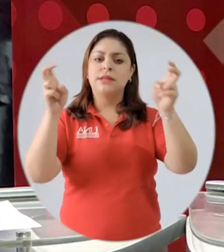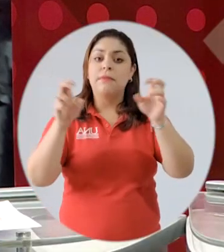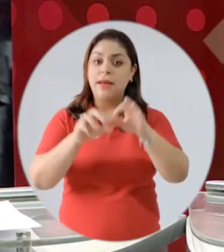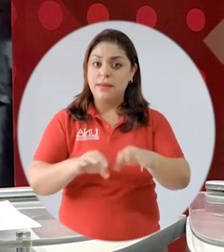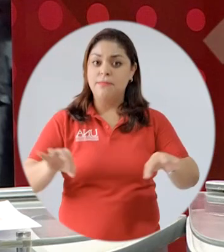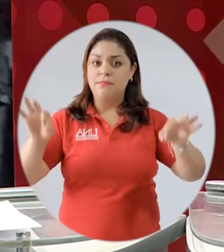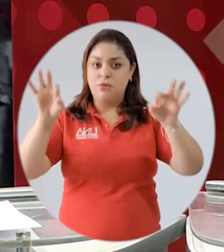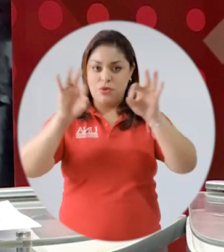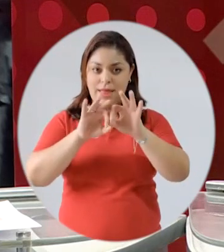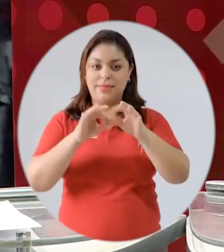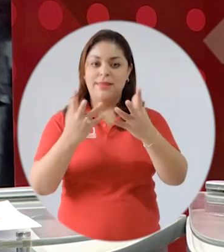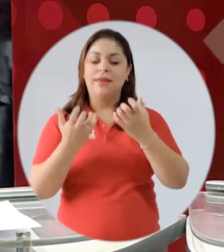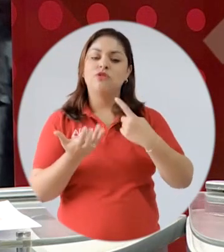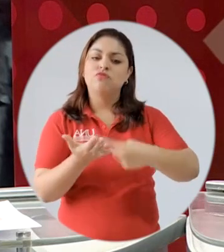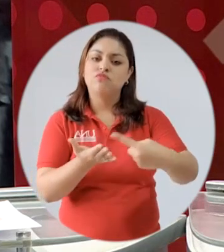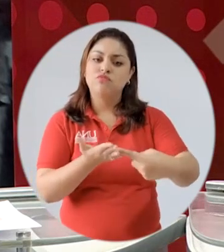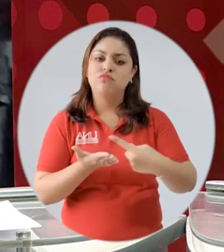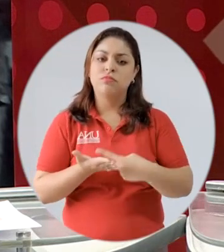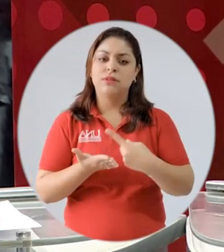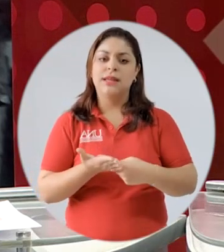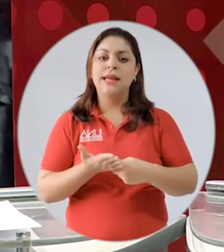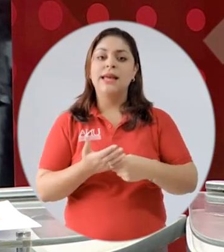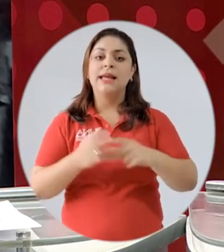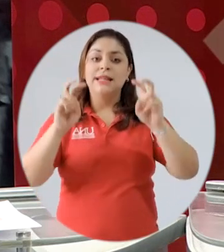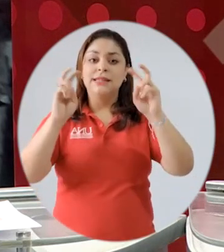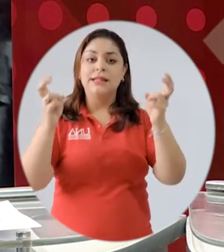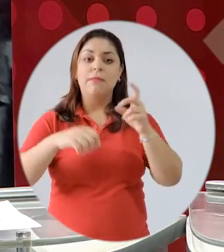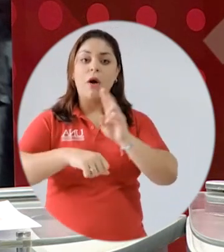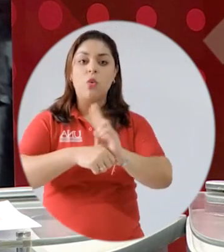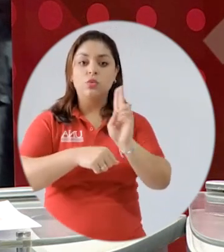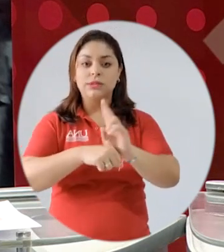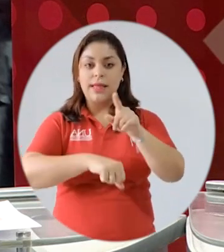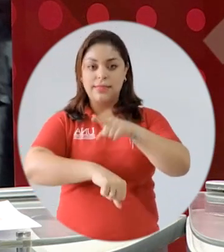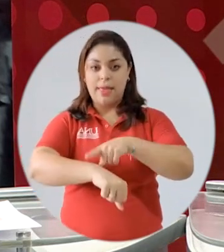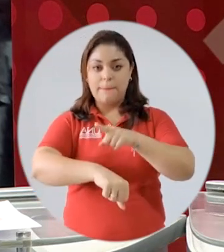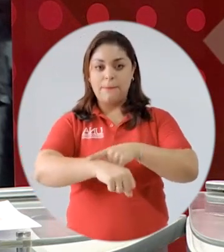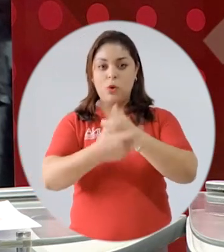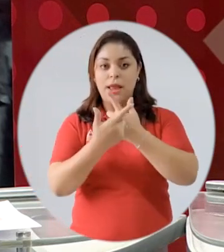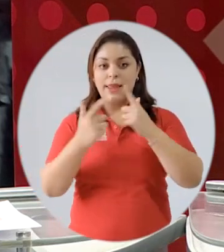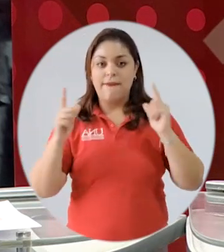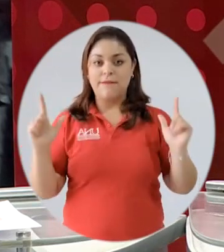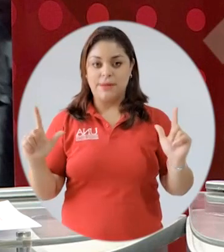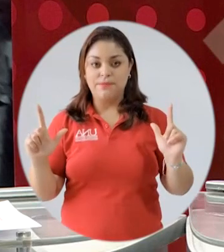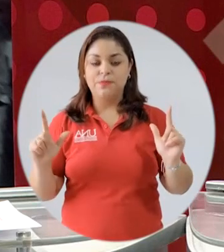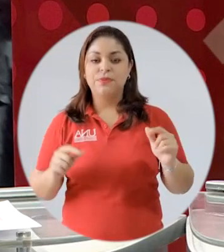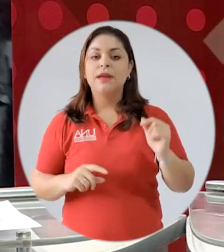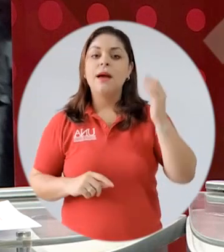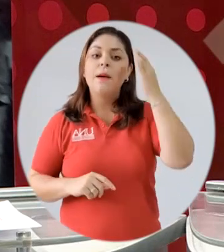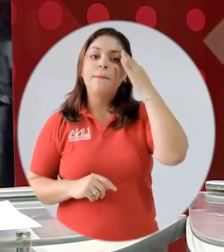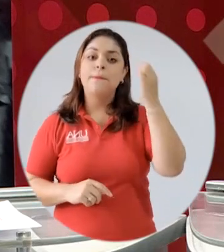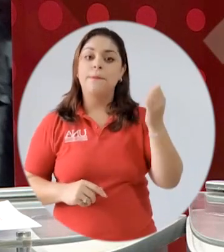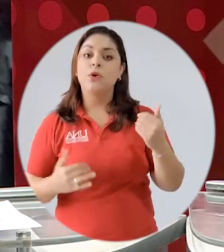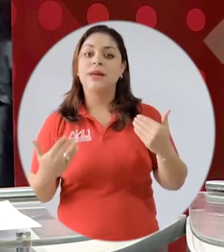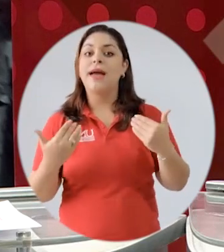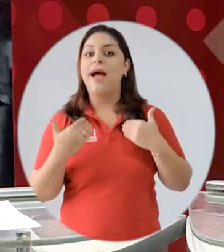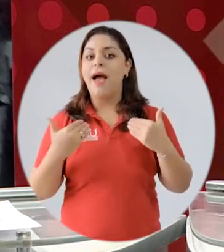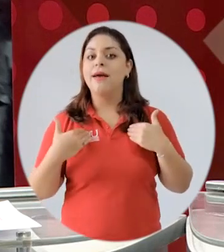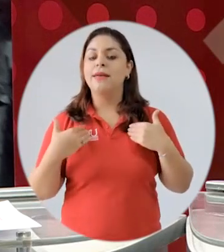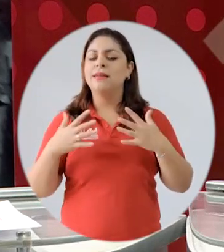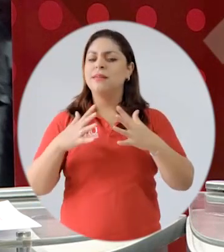Corresponsabilidad social de los cuidados, eso que hablábamos. Es decir, la corresponsabilidad social de los cuidados implica no solamente